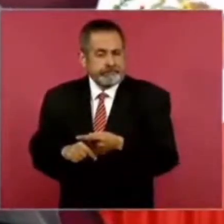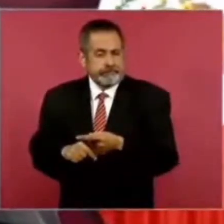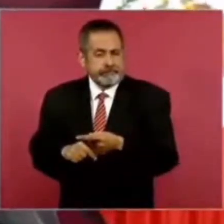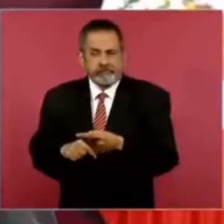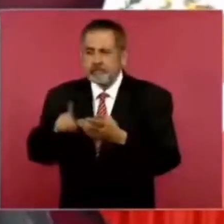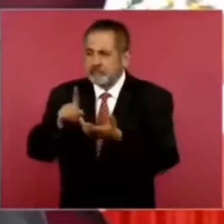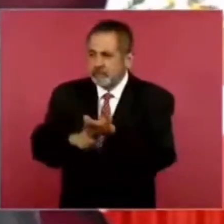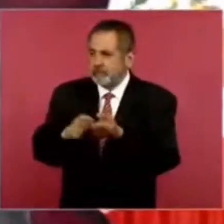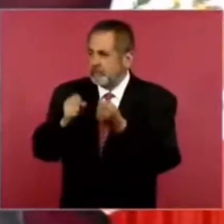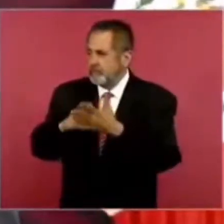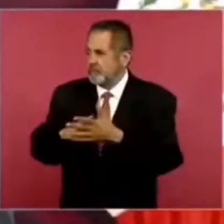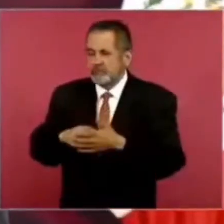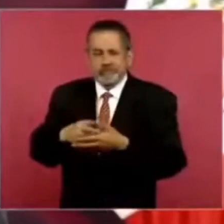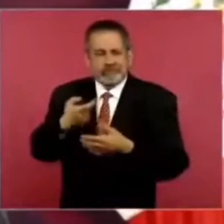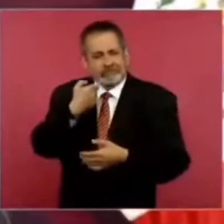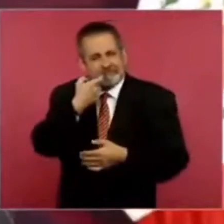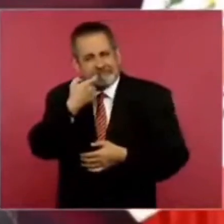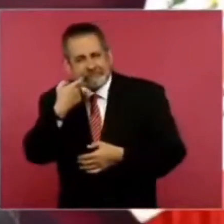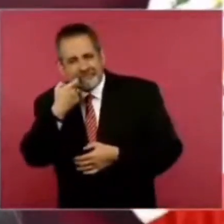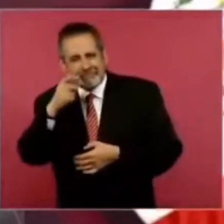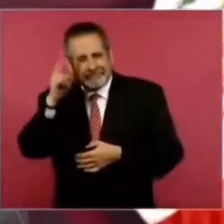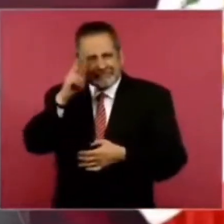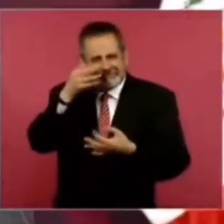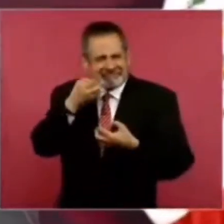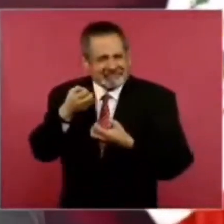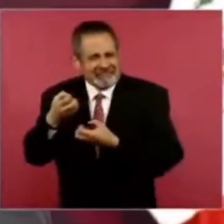adicción, o mejor dicho,